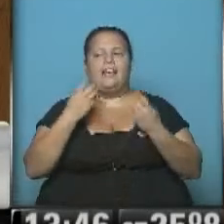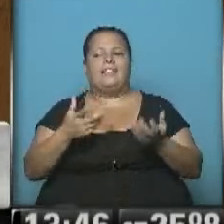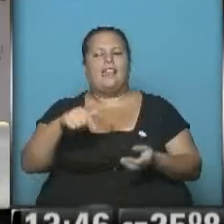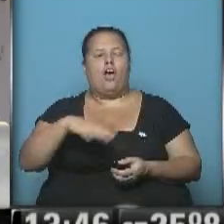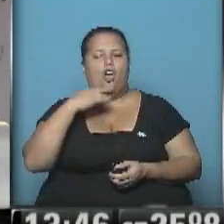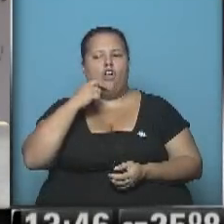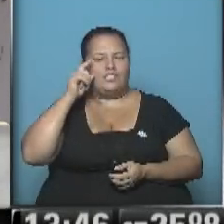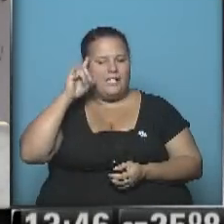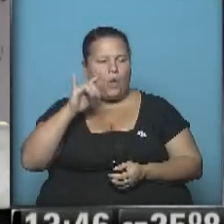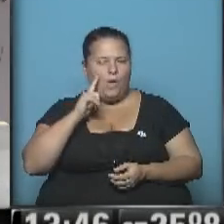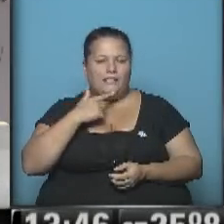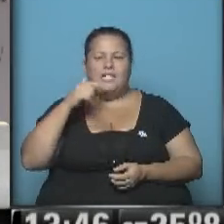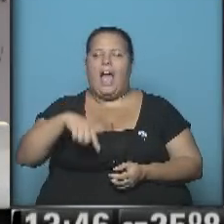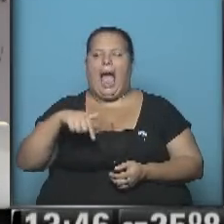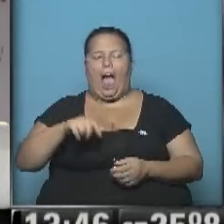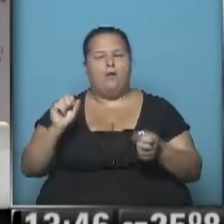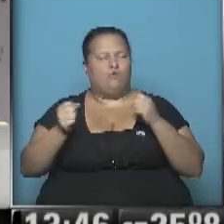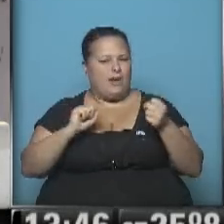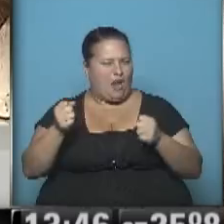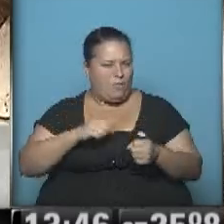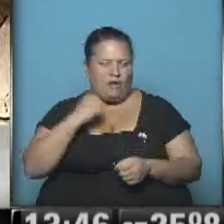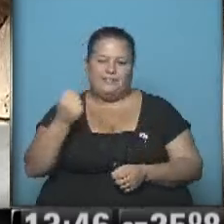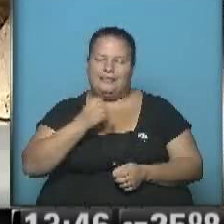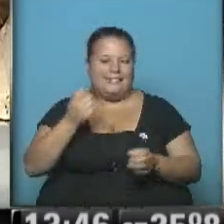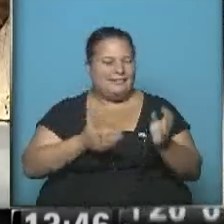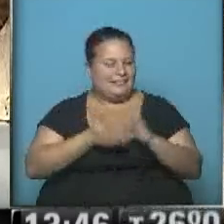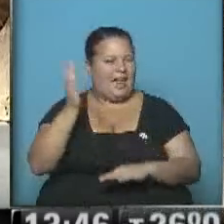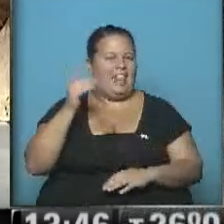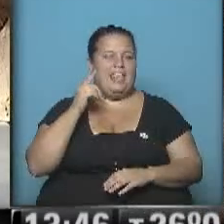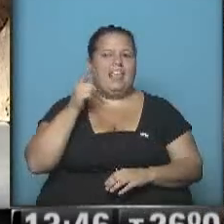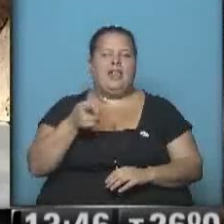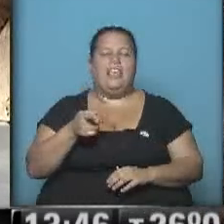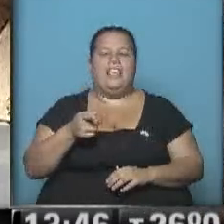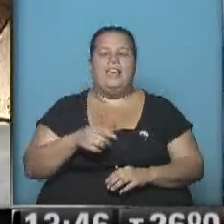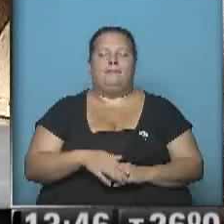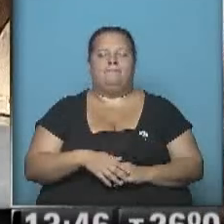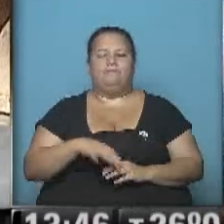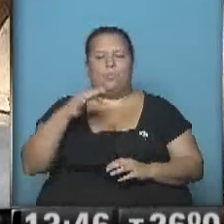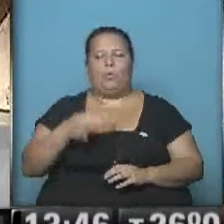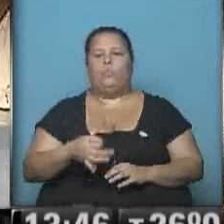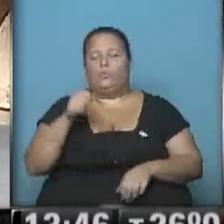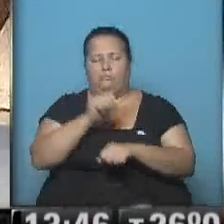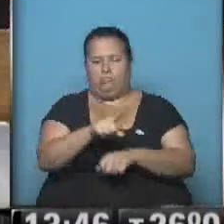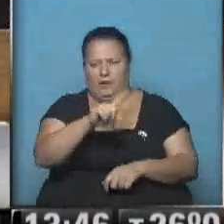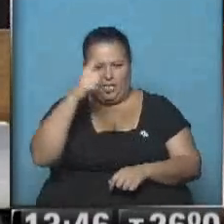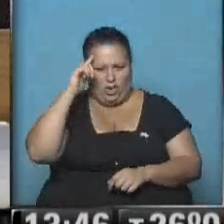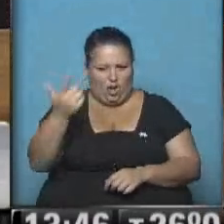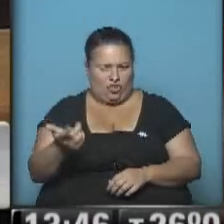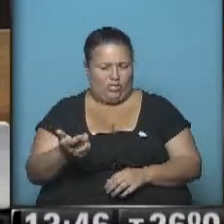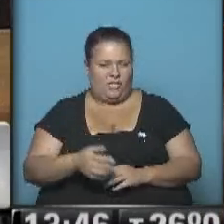Luis? En este momento está muy nervioso, quiere salir. Él justamente está por algo que él no cometió